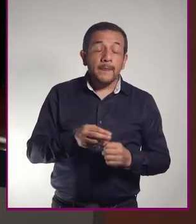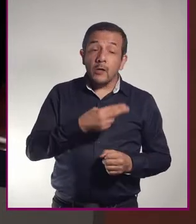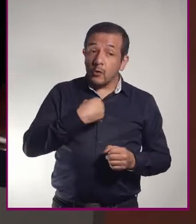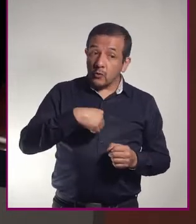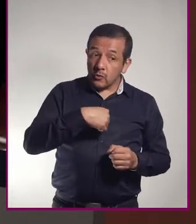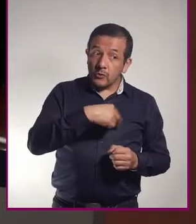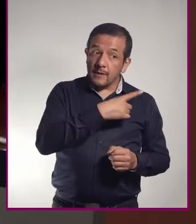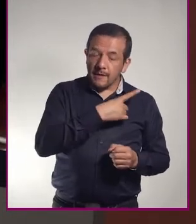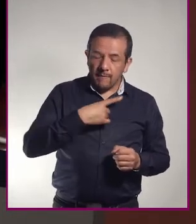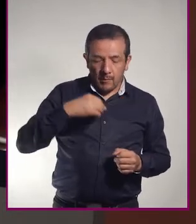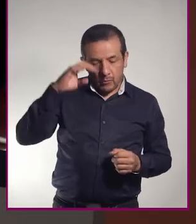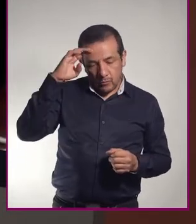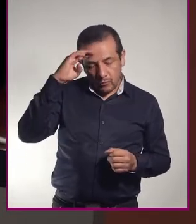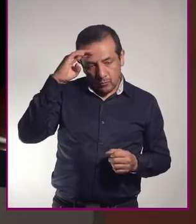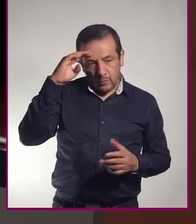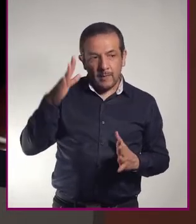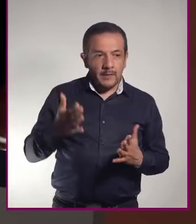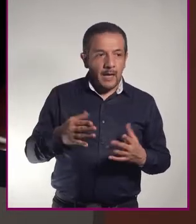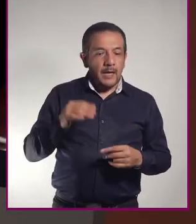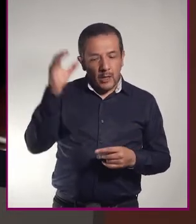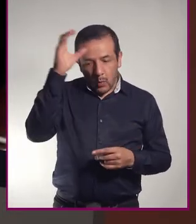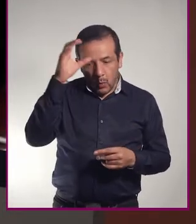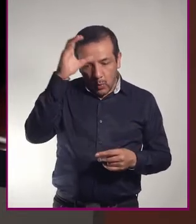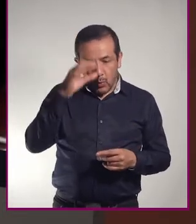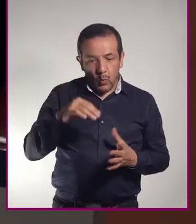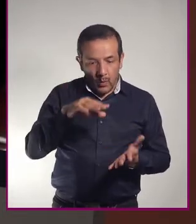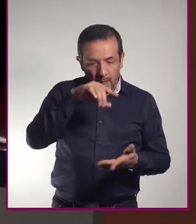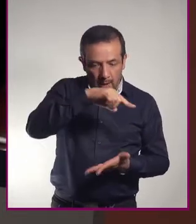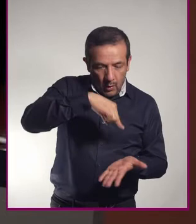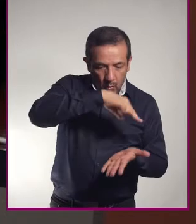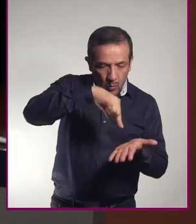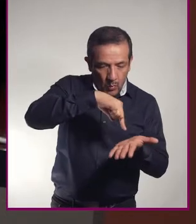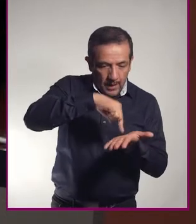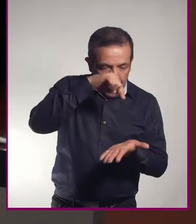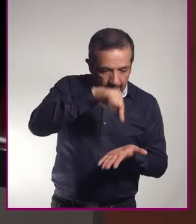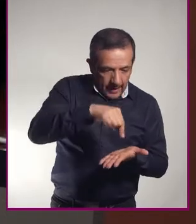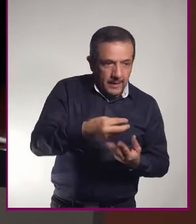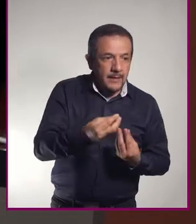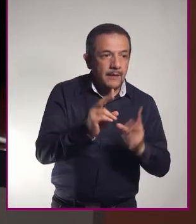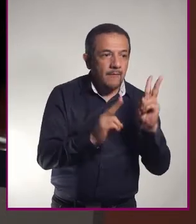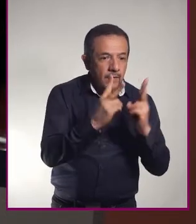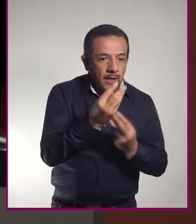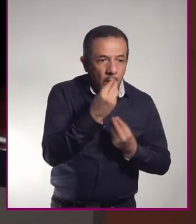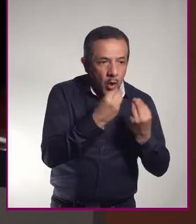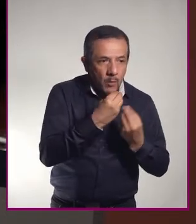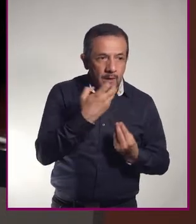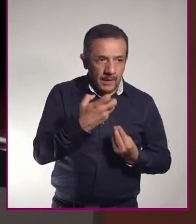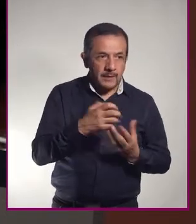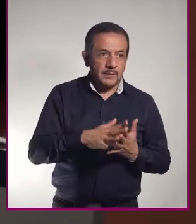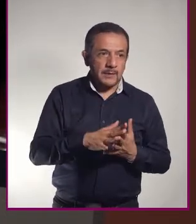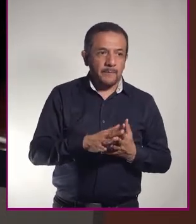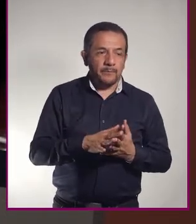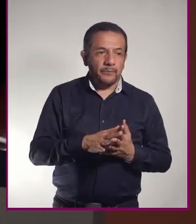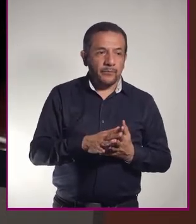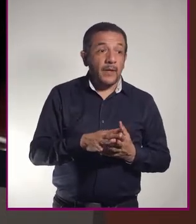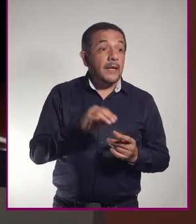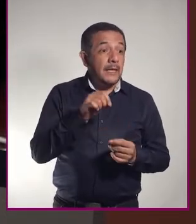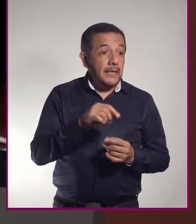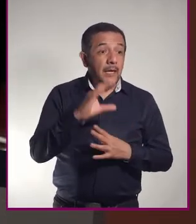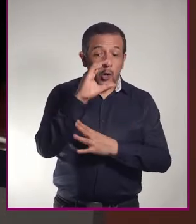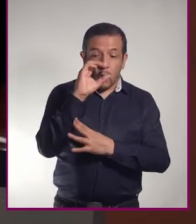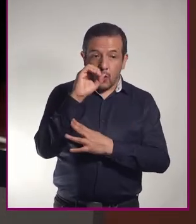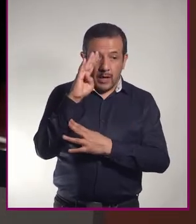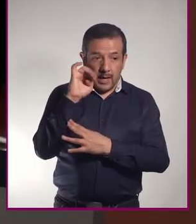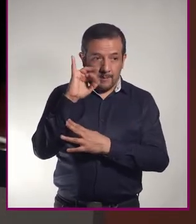generar la conciencia de culturas locales para aprovechar a generar estas canastas que Conavio ha estado